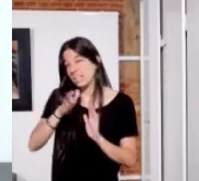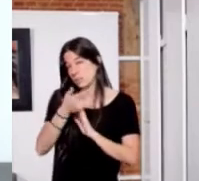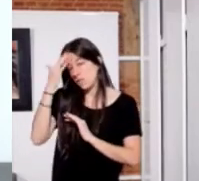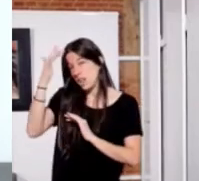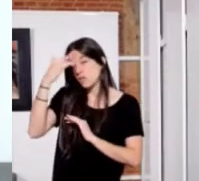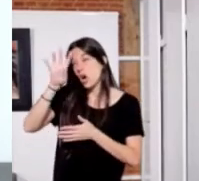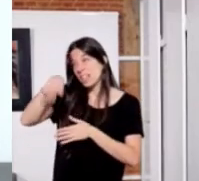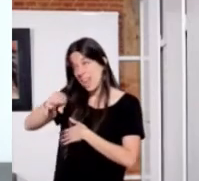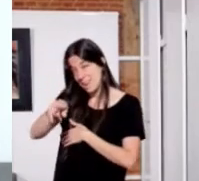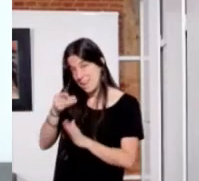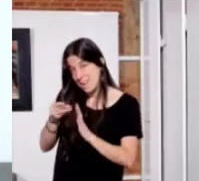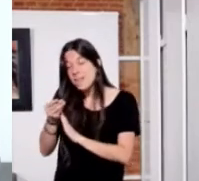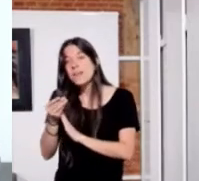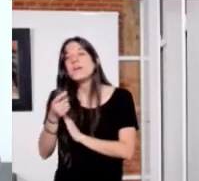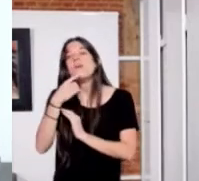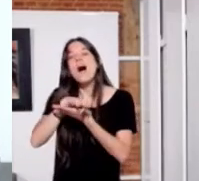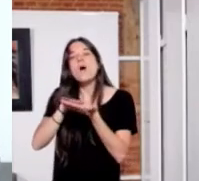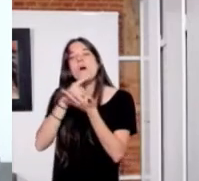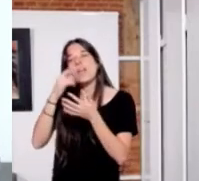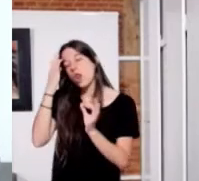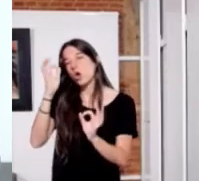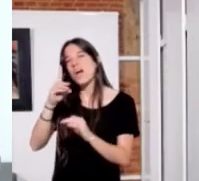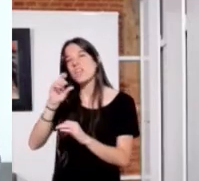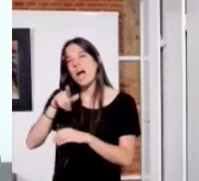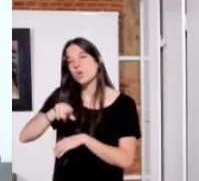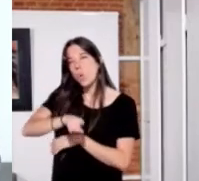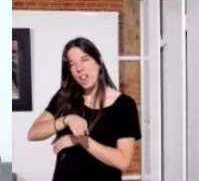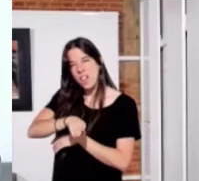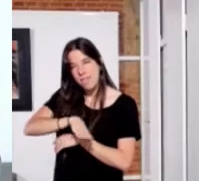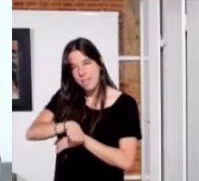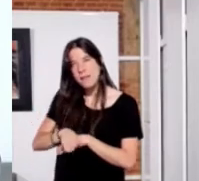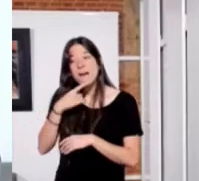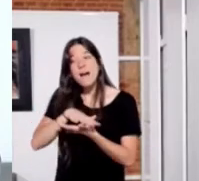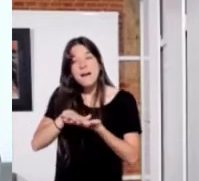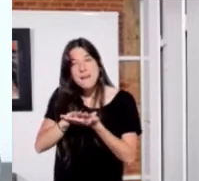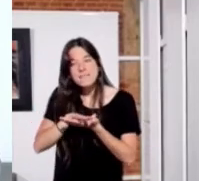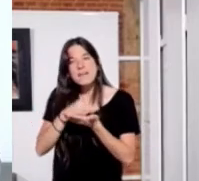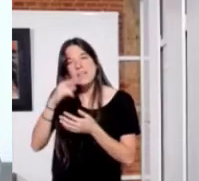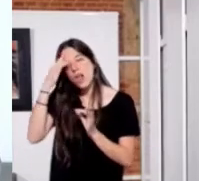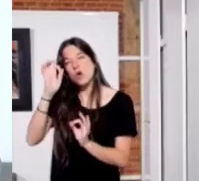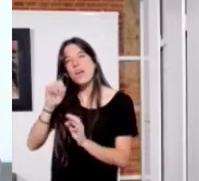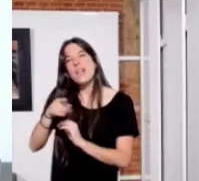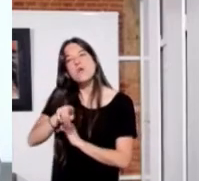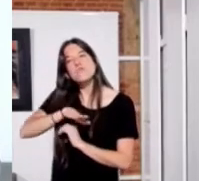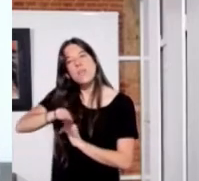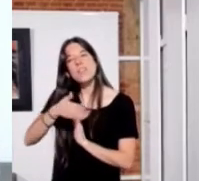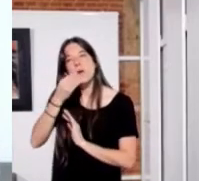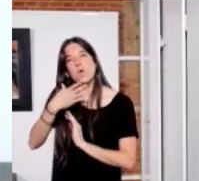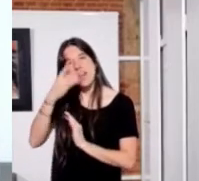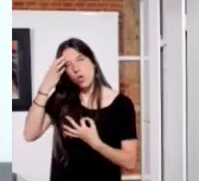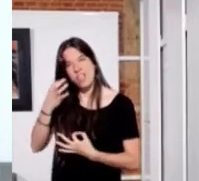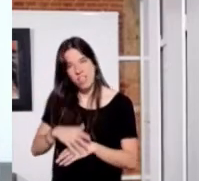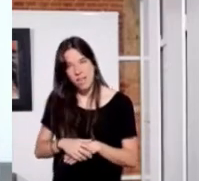catalán, habla de la lógica de la crueldad y habla de la lógica de la crueldad de la buena conciencia. Y él